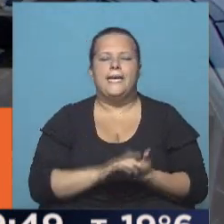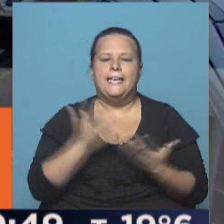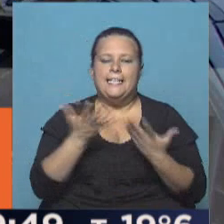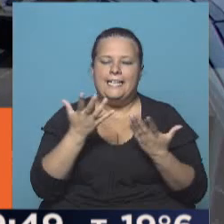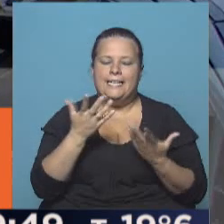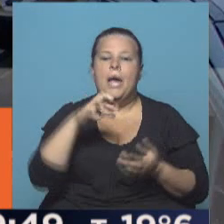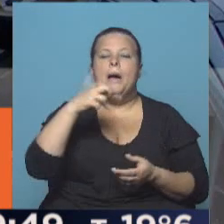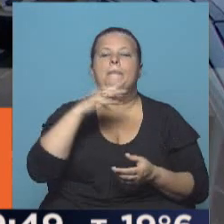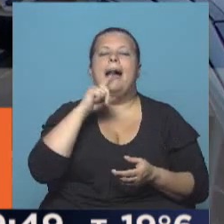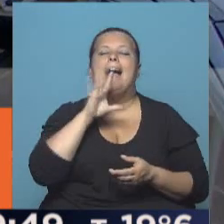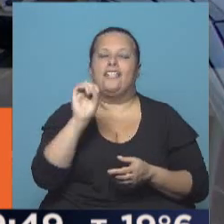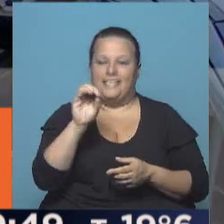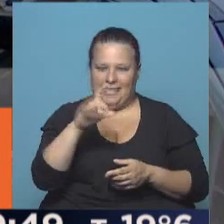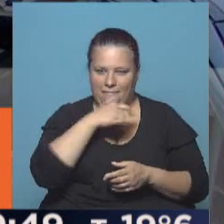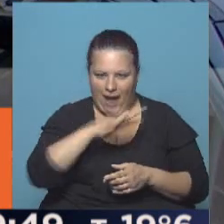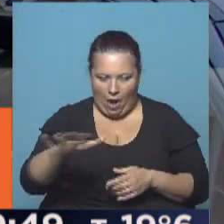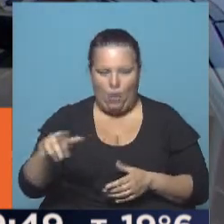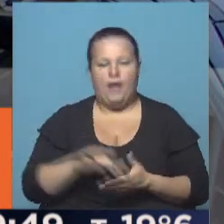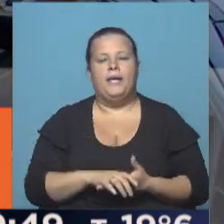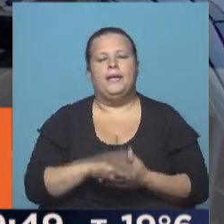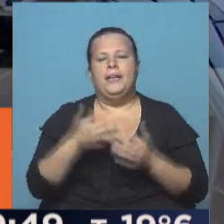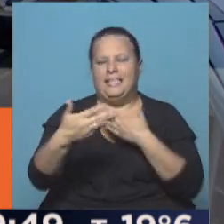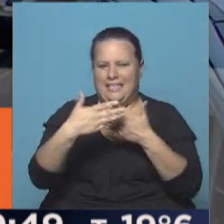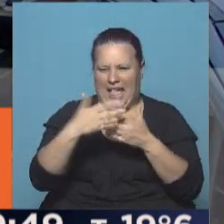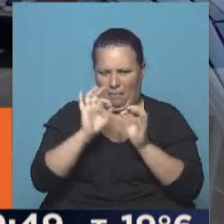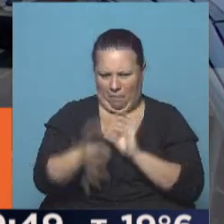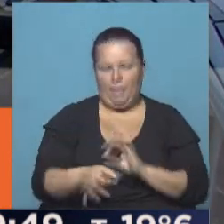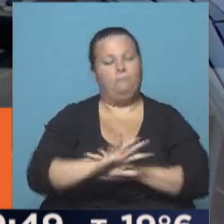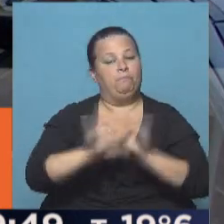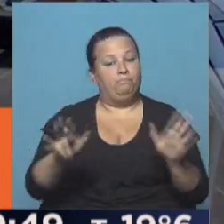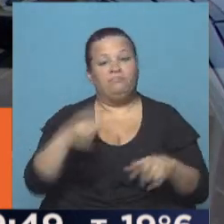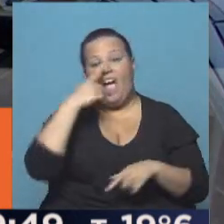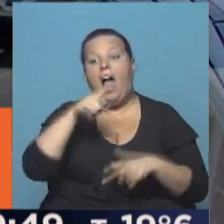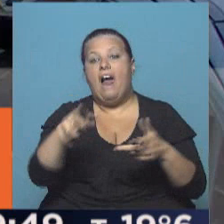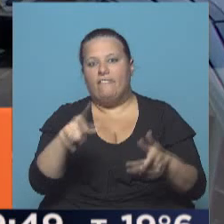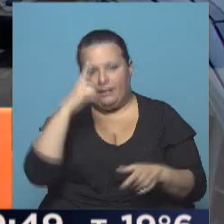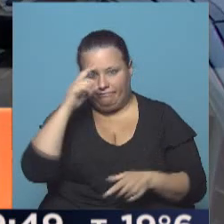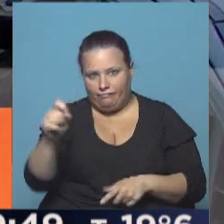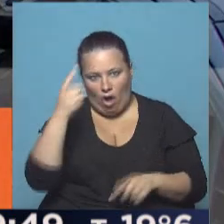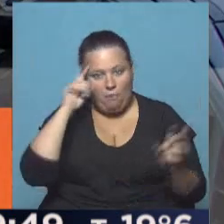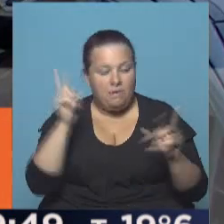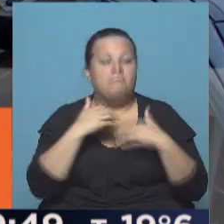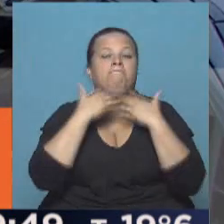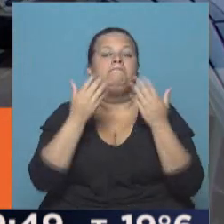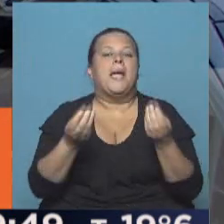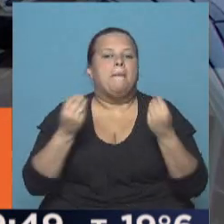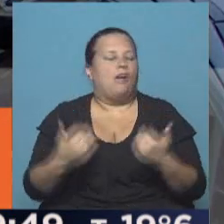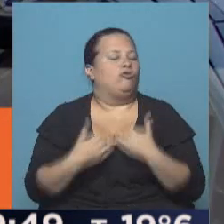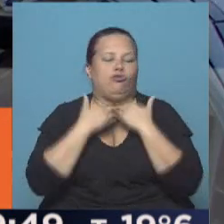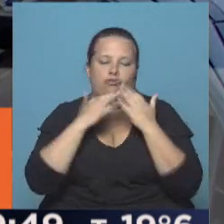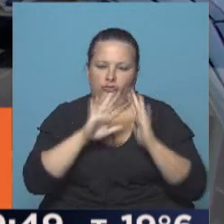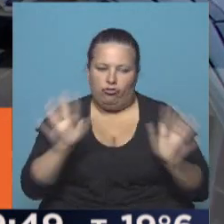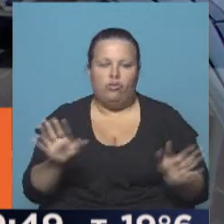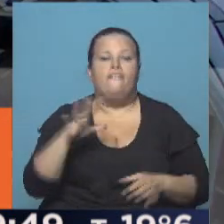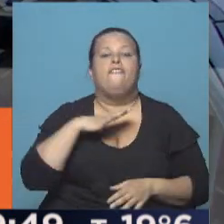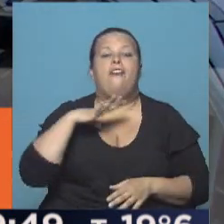el Pajarito, así se llama. A unos kilómetros nada más. Y bueno, este final, ¿no? Inesperado tal vez, vaya a saber qué fue lo que ocurrió.